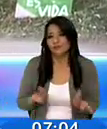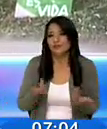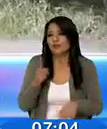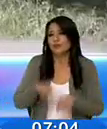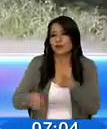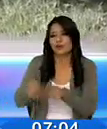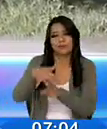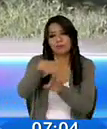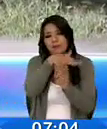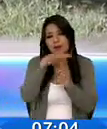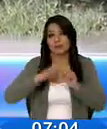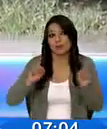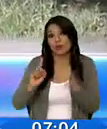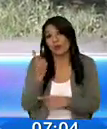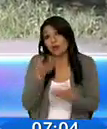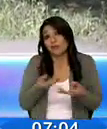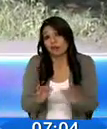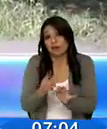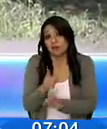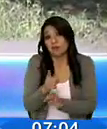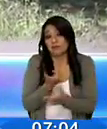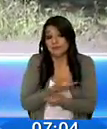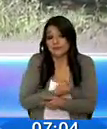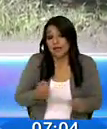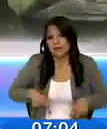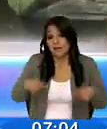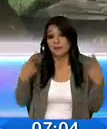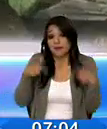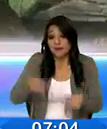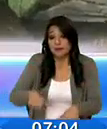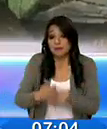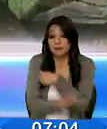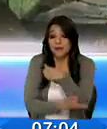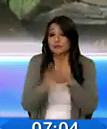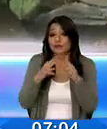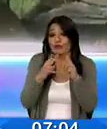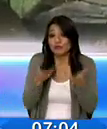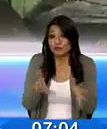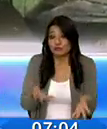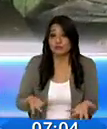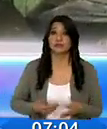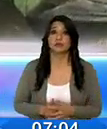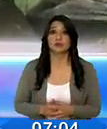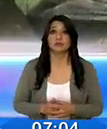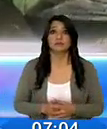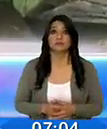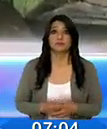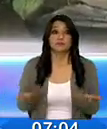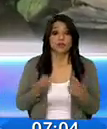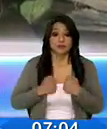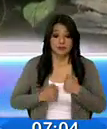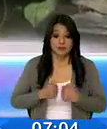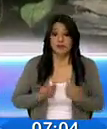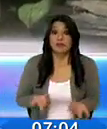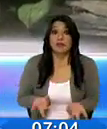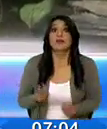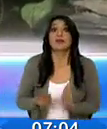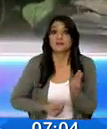saben que es la única forma de sobrevivir en tierra ajena. Como no tenemos dónde bañarnos ni nada,